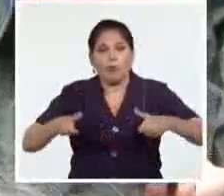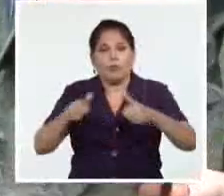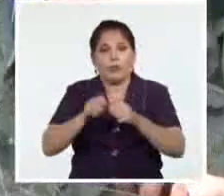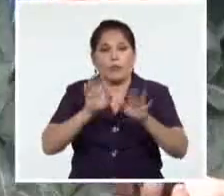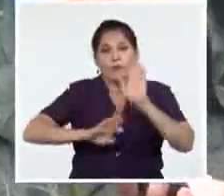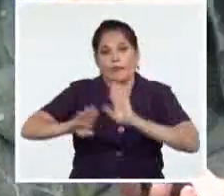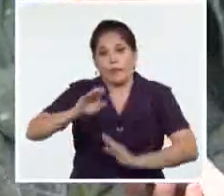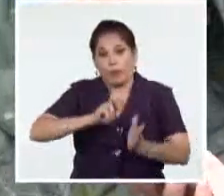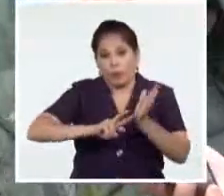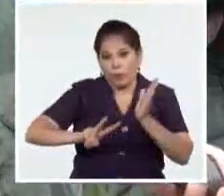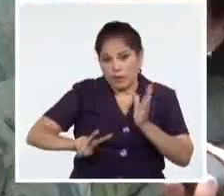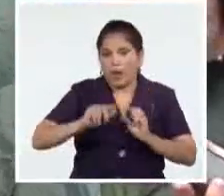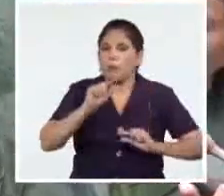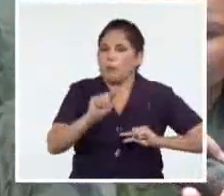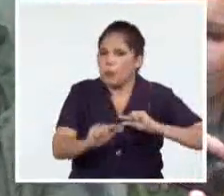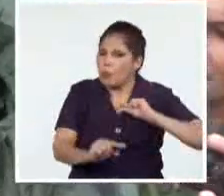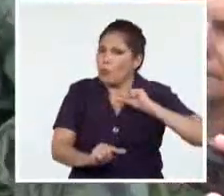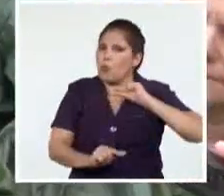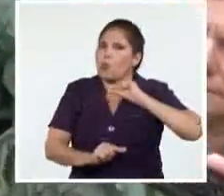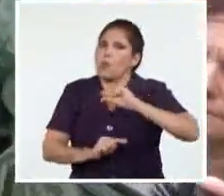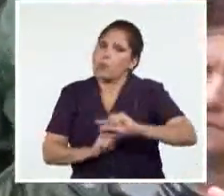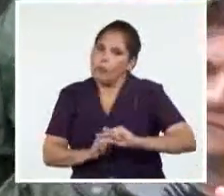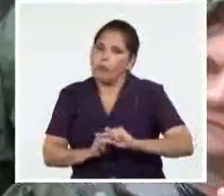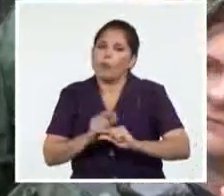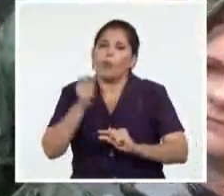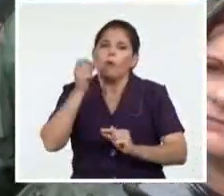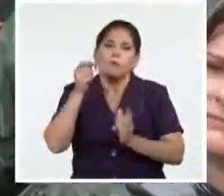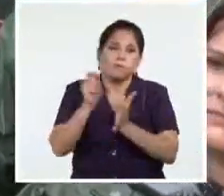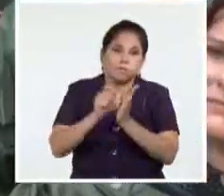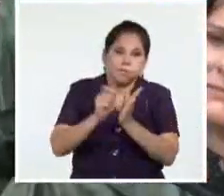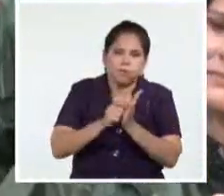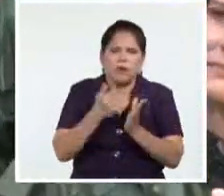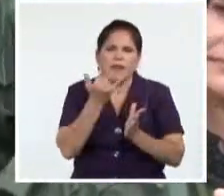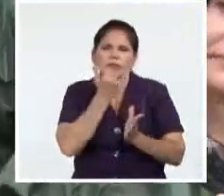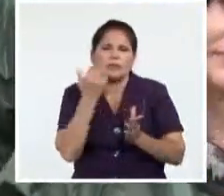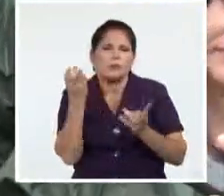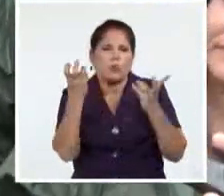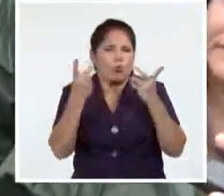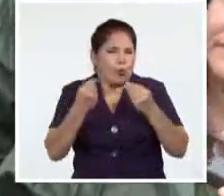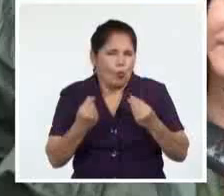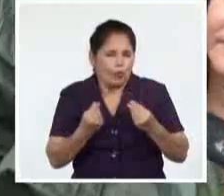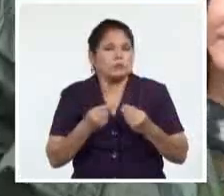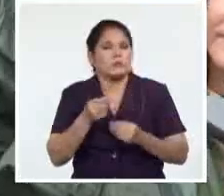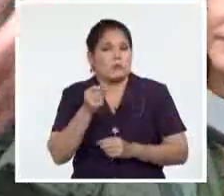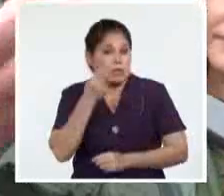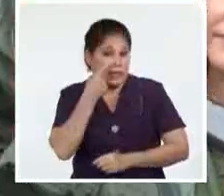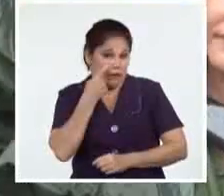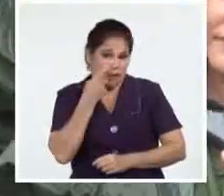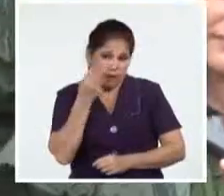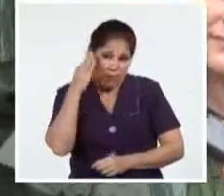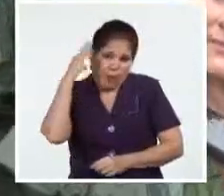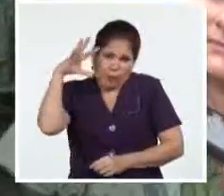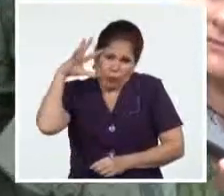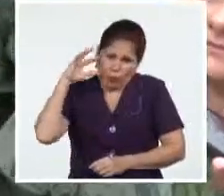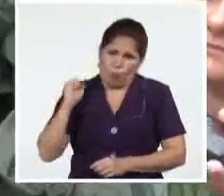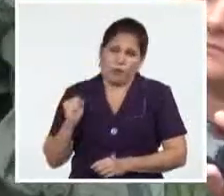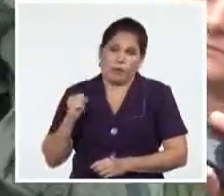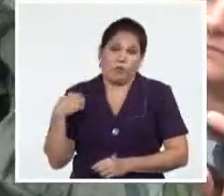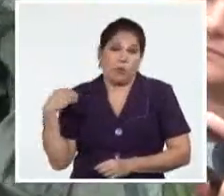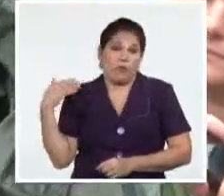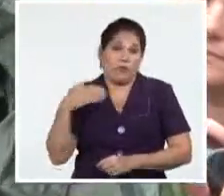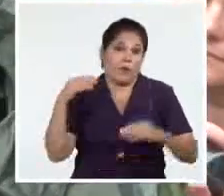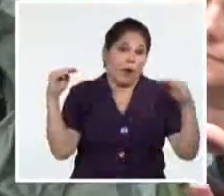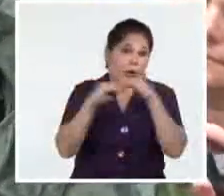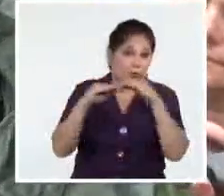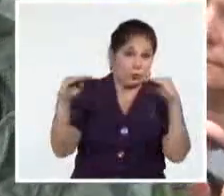provincial ya vamos a ir teniendo valoraciones del nivel de afectaciones que a simple vista es grande nosotros lo que tuvimos viendo cuando veníamos